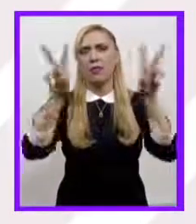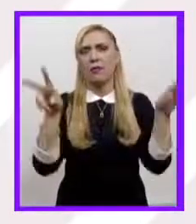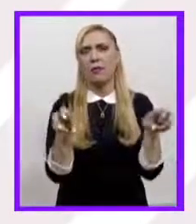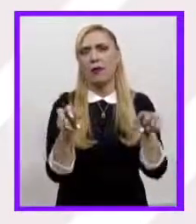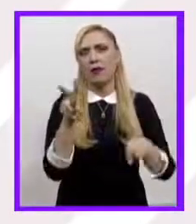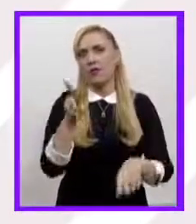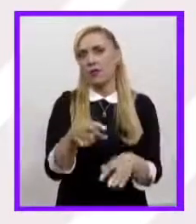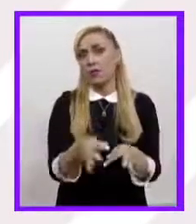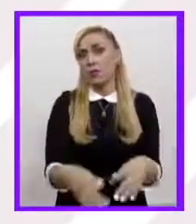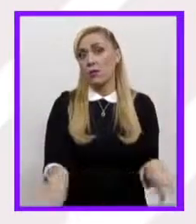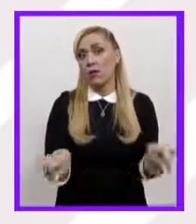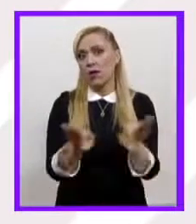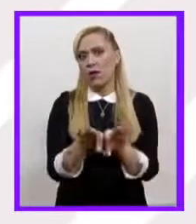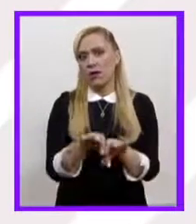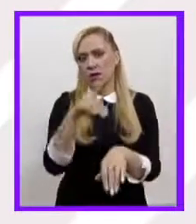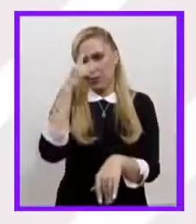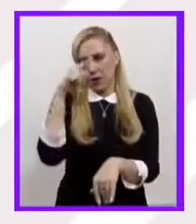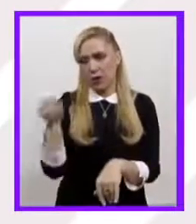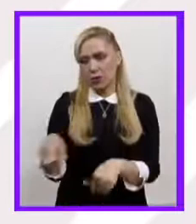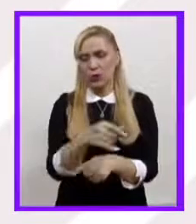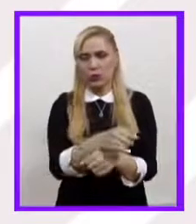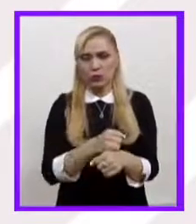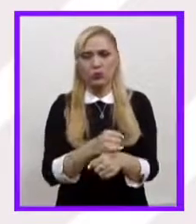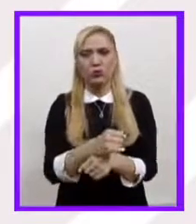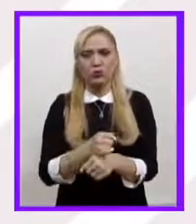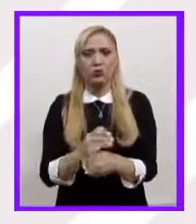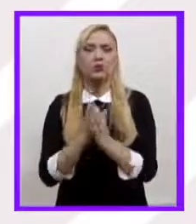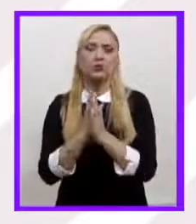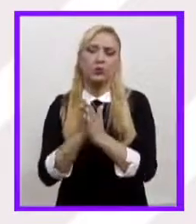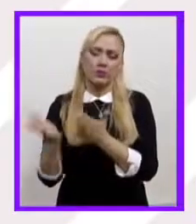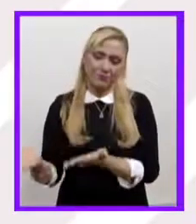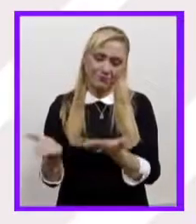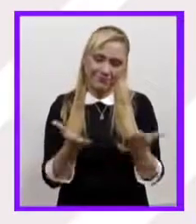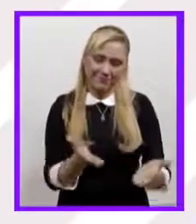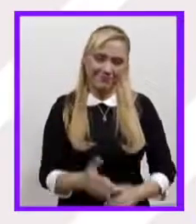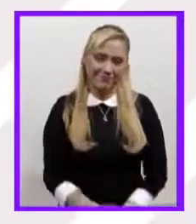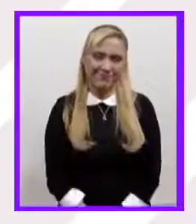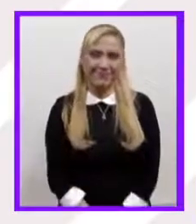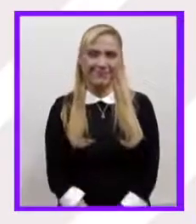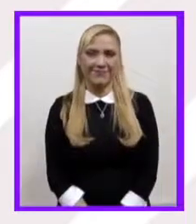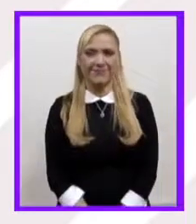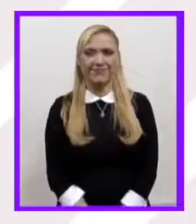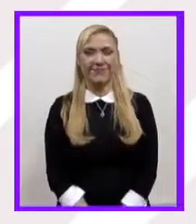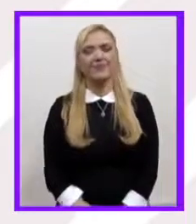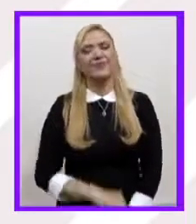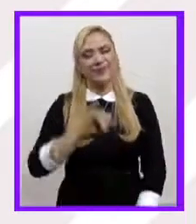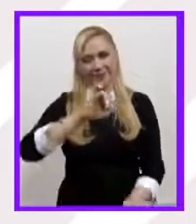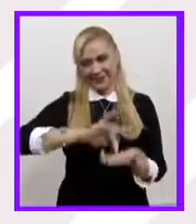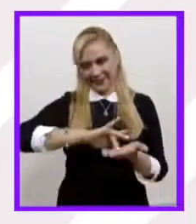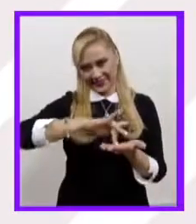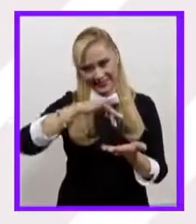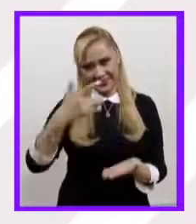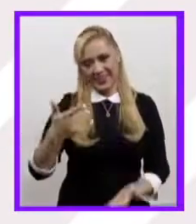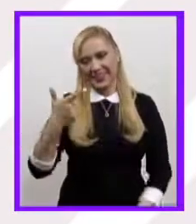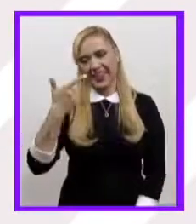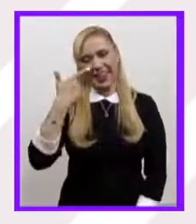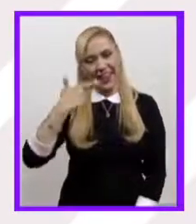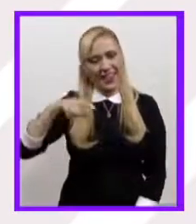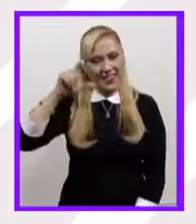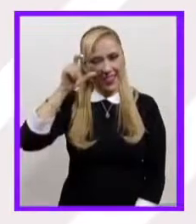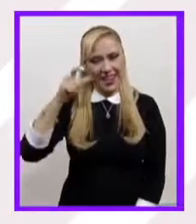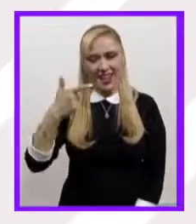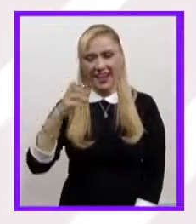inscribe en los motivos de tus investigaciones. Así es que, por favor, Lucía, adelante. Muchas gracias, Geraldina, y